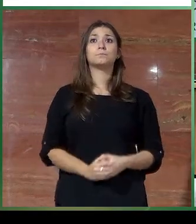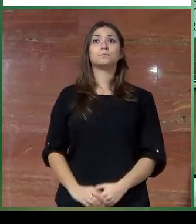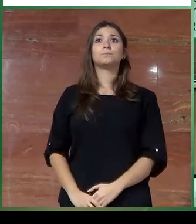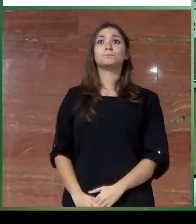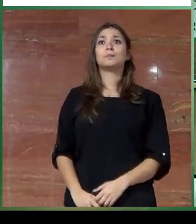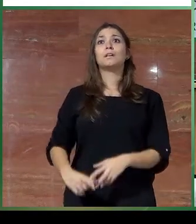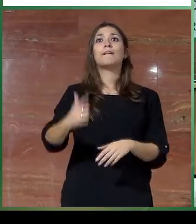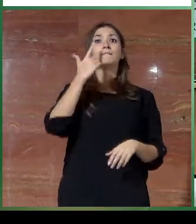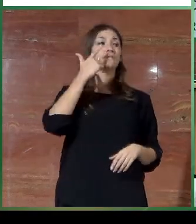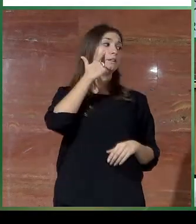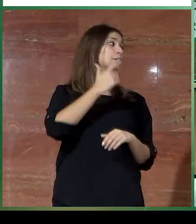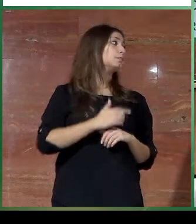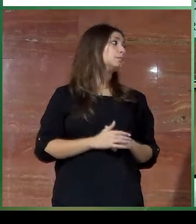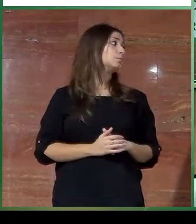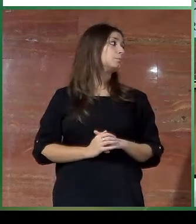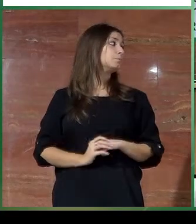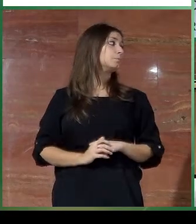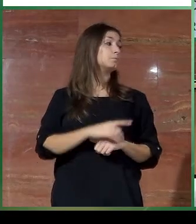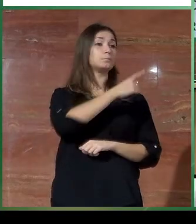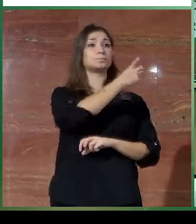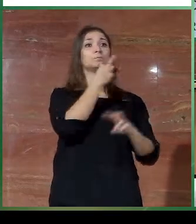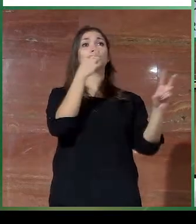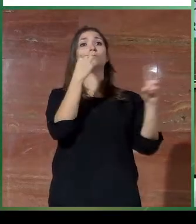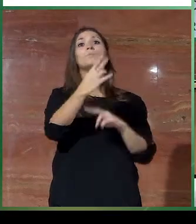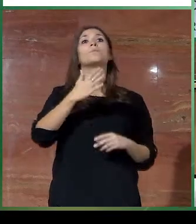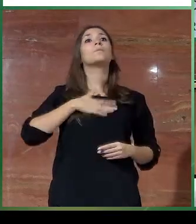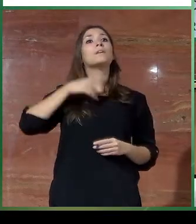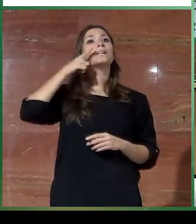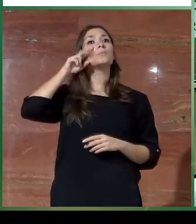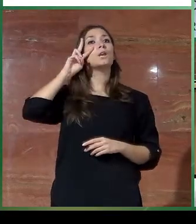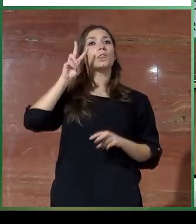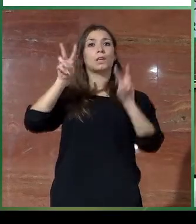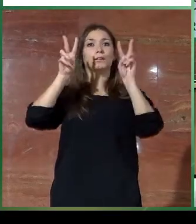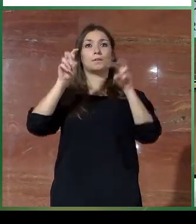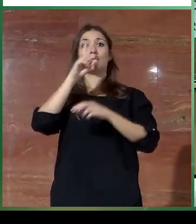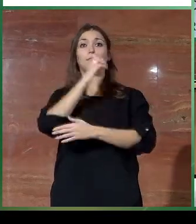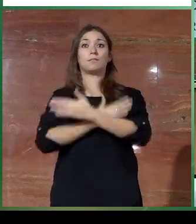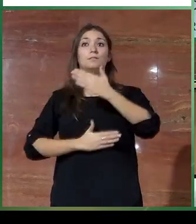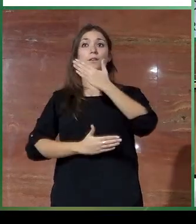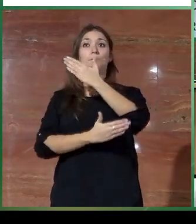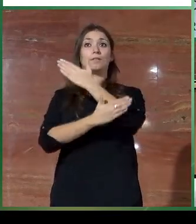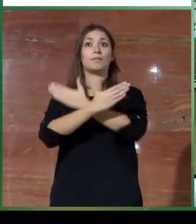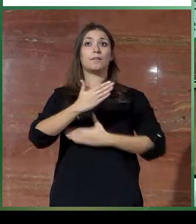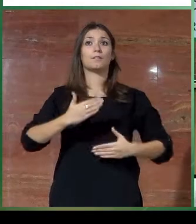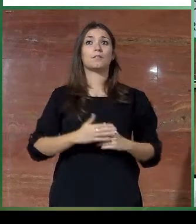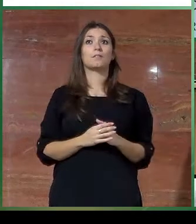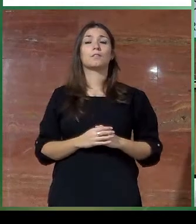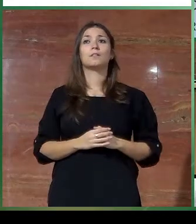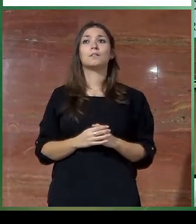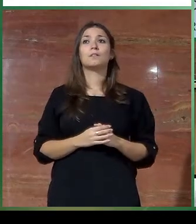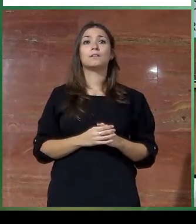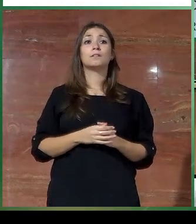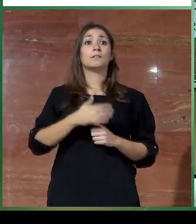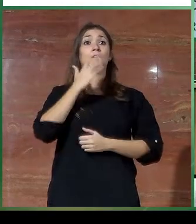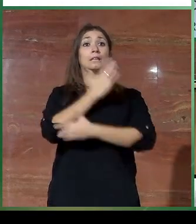A ver, yo por mi experiencia del mundo de la discapacidad, que no solo es la